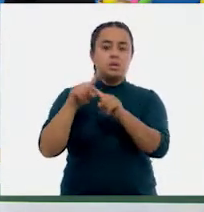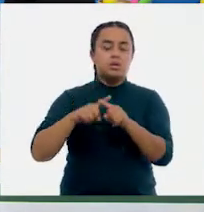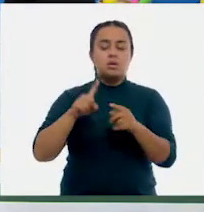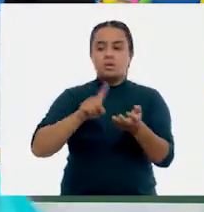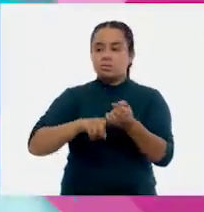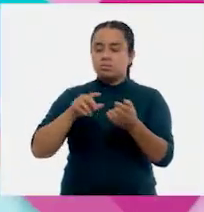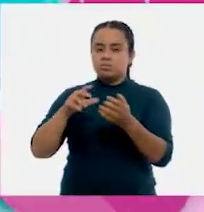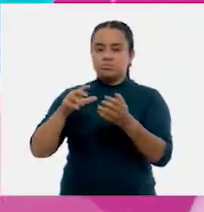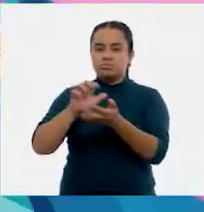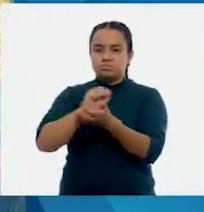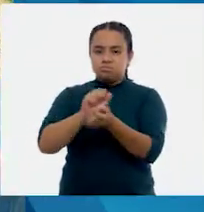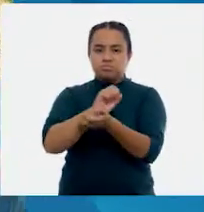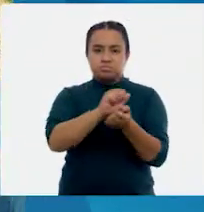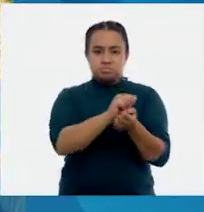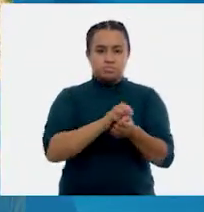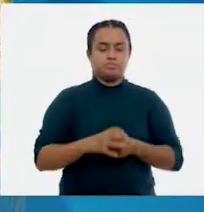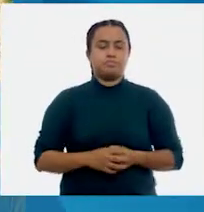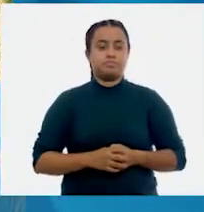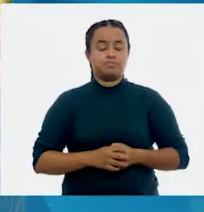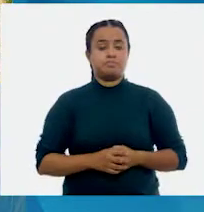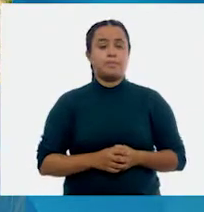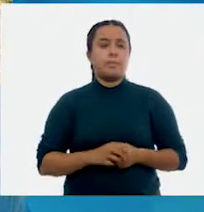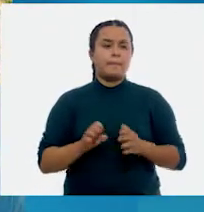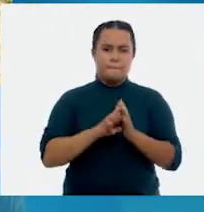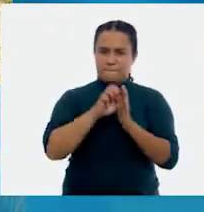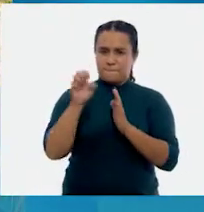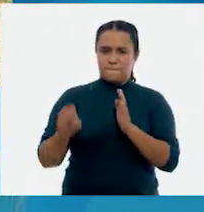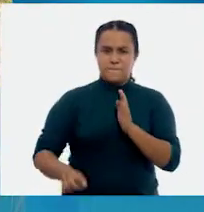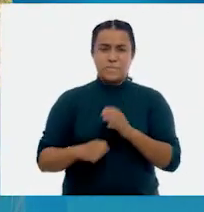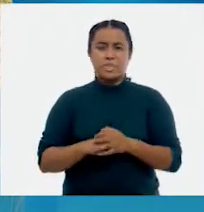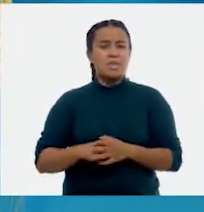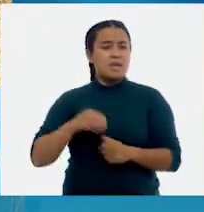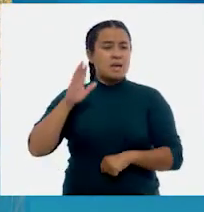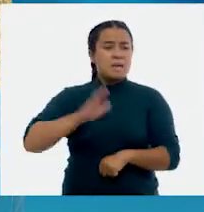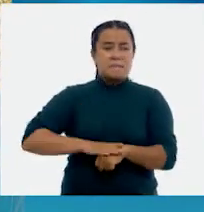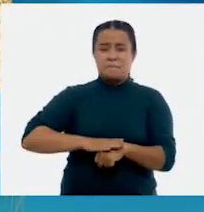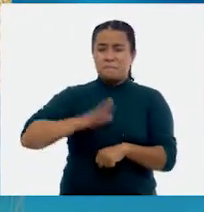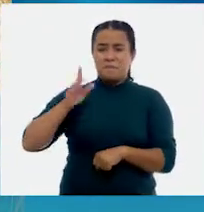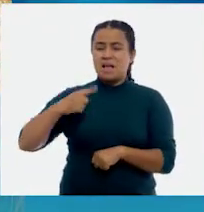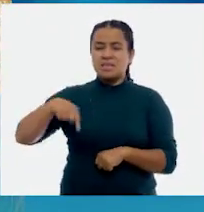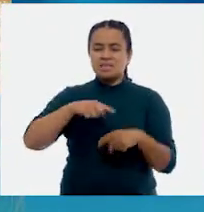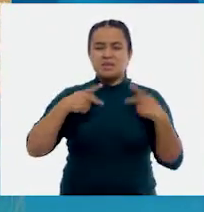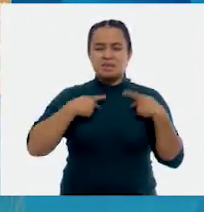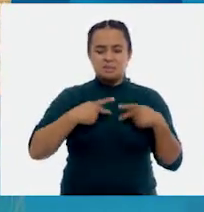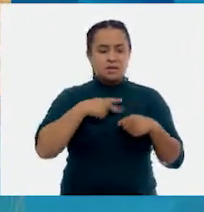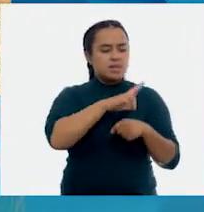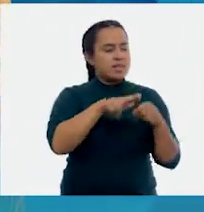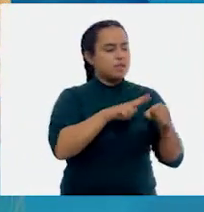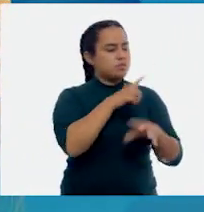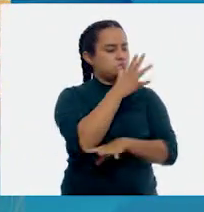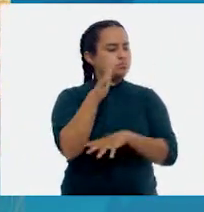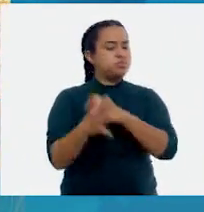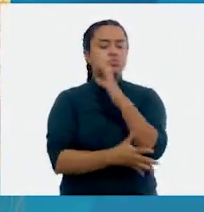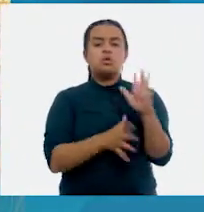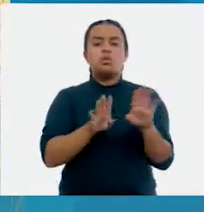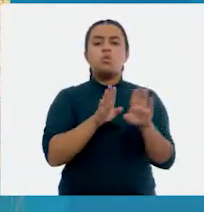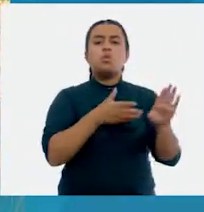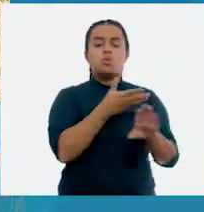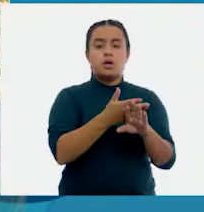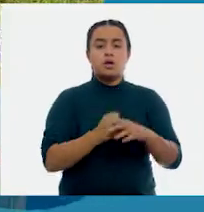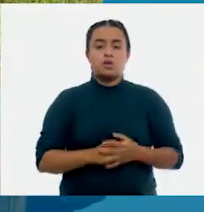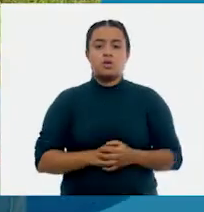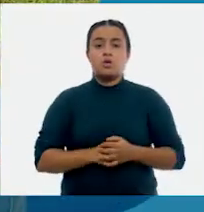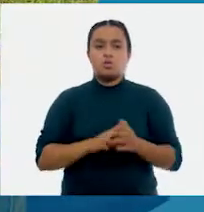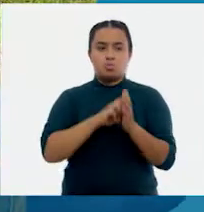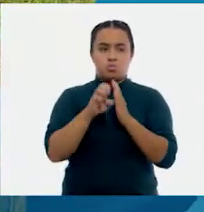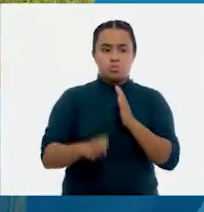profesor. Por ejemplo, la presión más grande que ejercemos los humanos sobre la naturaleza proviene de los cambios